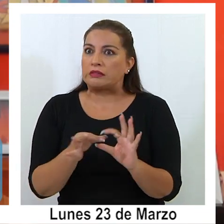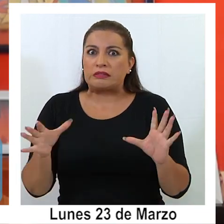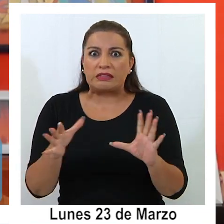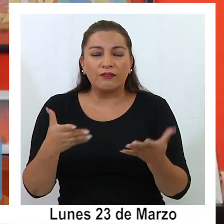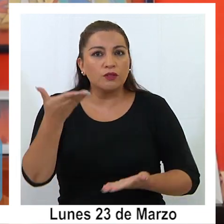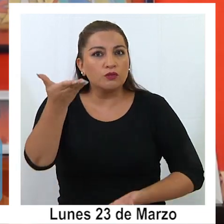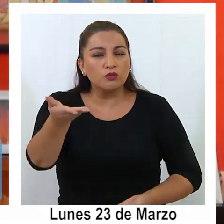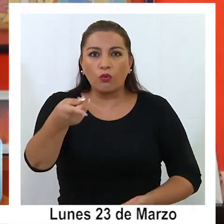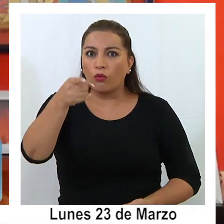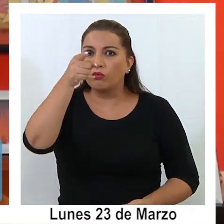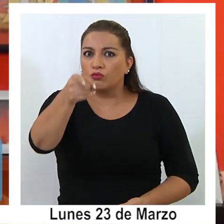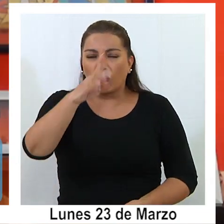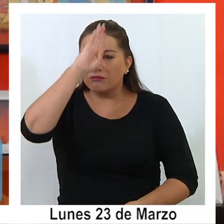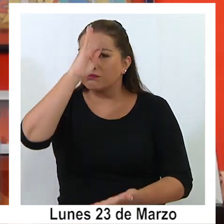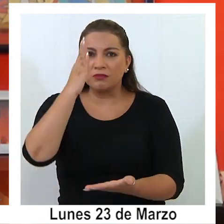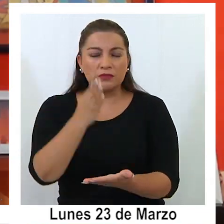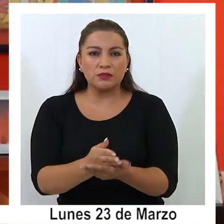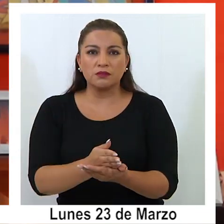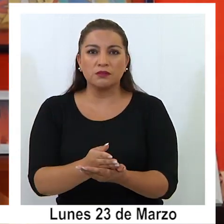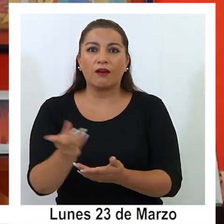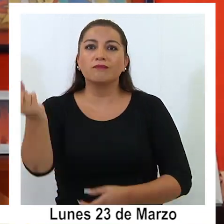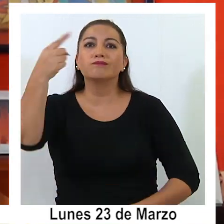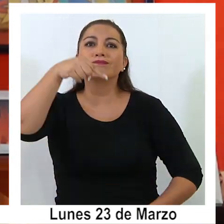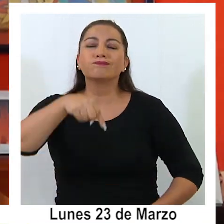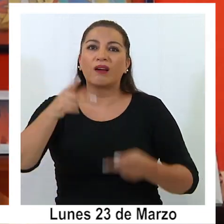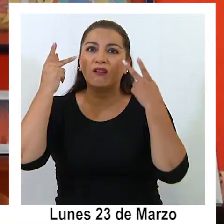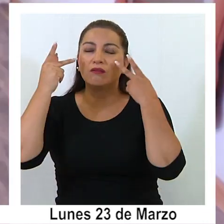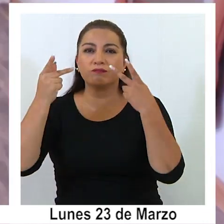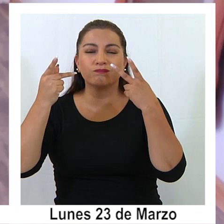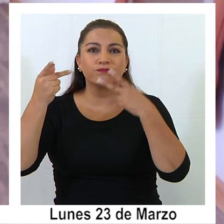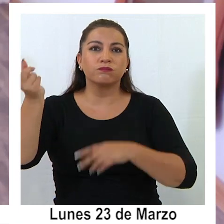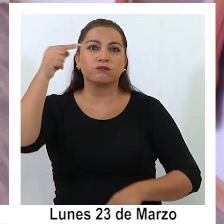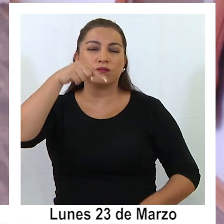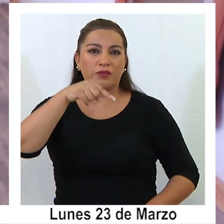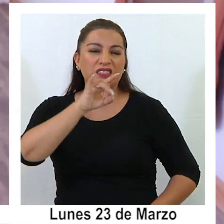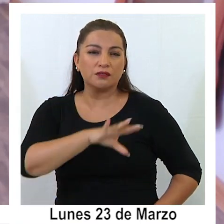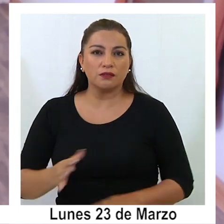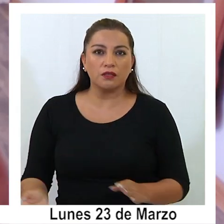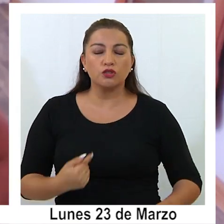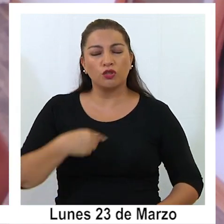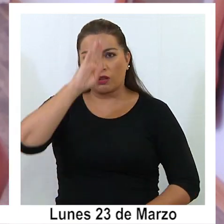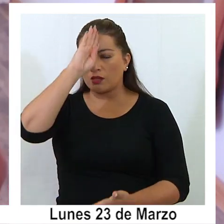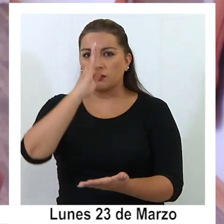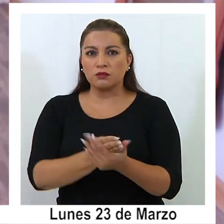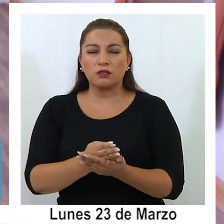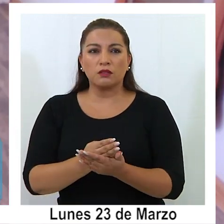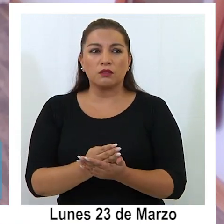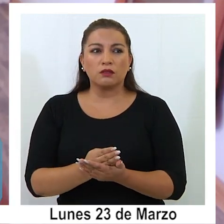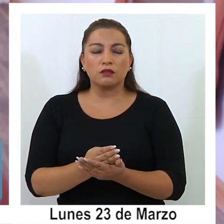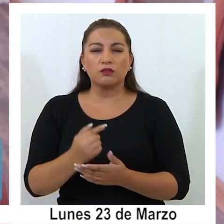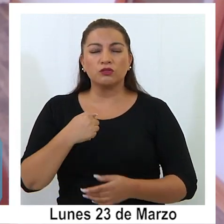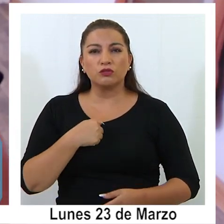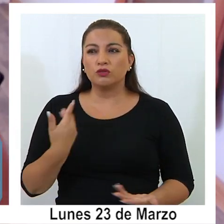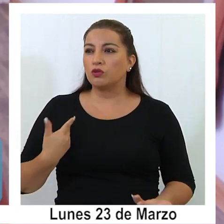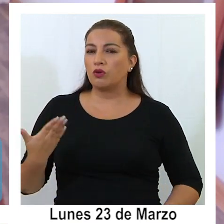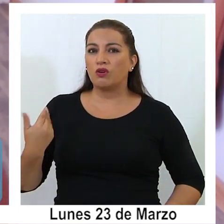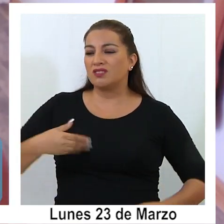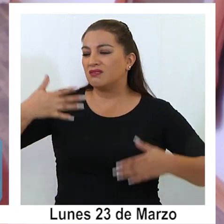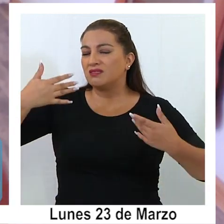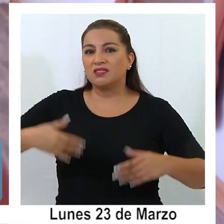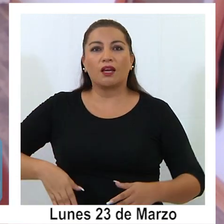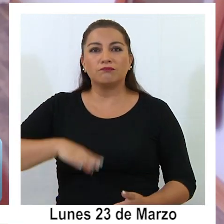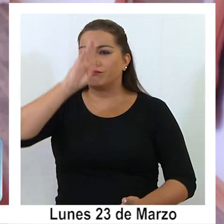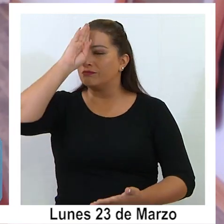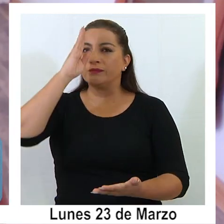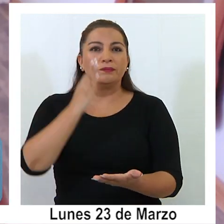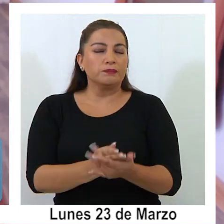en qué momento tomas la decisión de regresar a nuestro país. Tomé la decisión de regresar. Yo estaba bastante decidida a